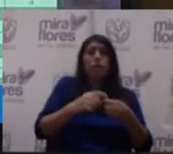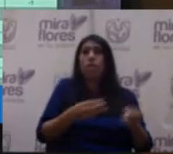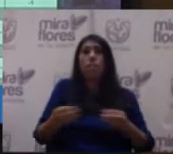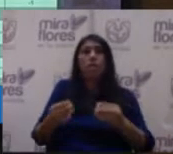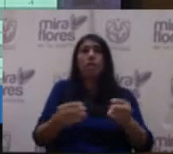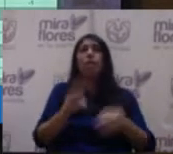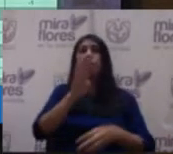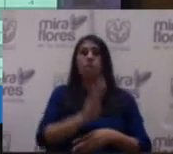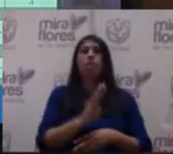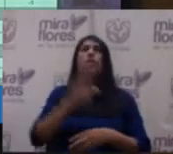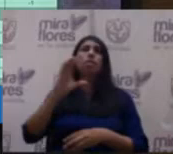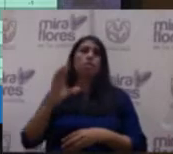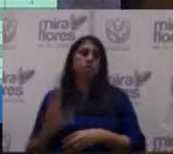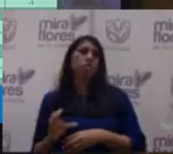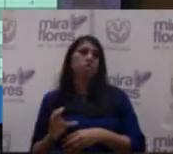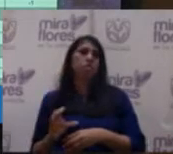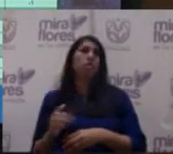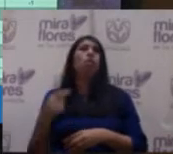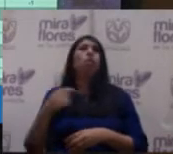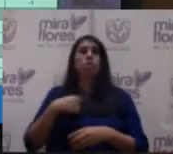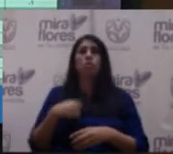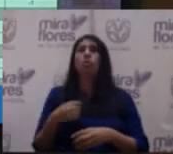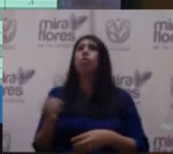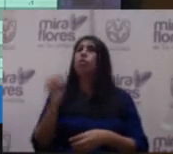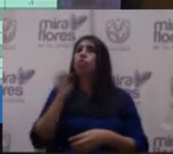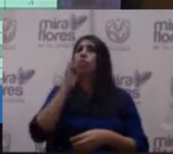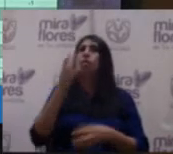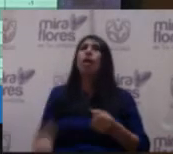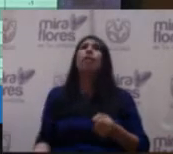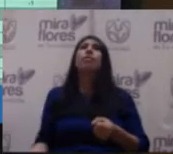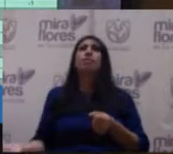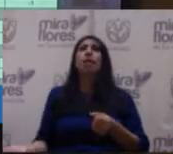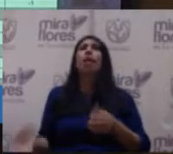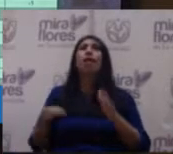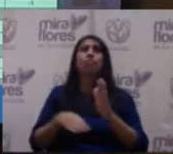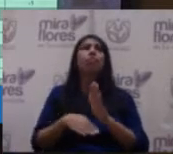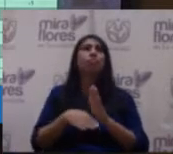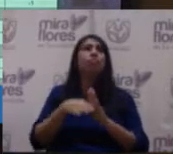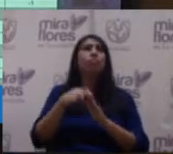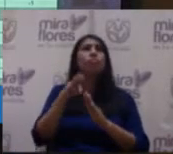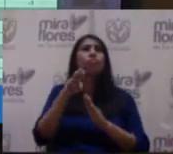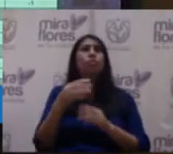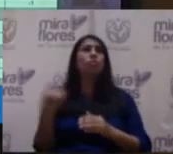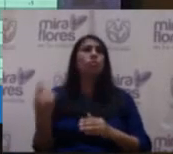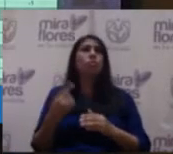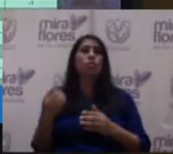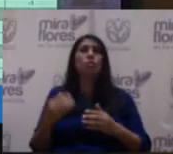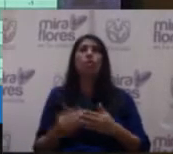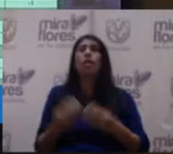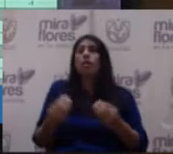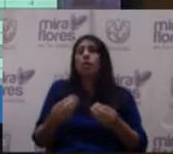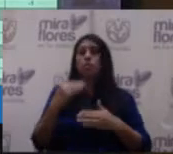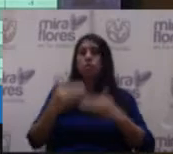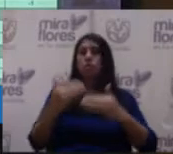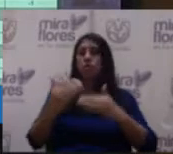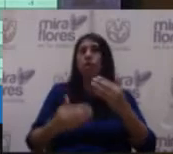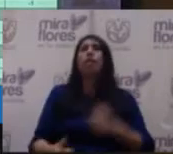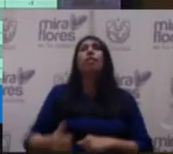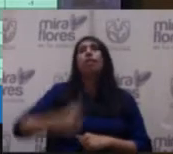tipo BC. Como les repito, hay un incremento básicamente en lo que son los procedimientos de la sugerencia